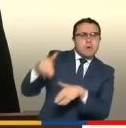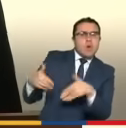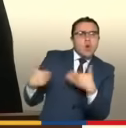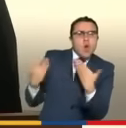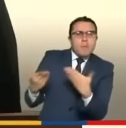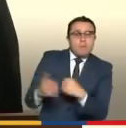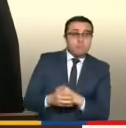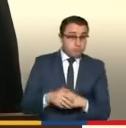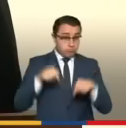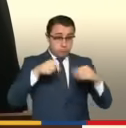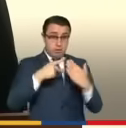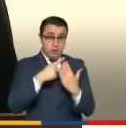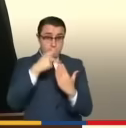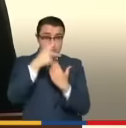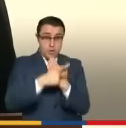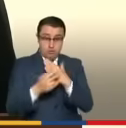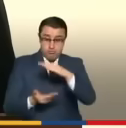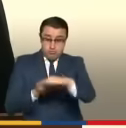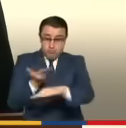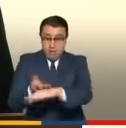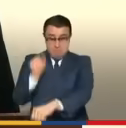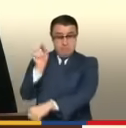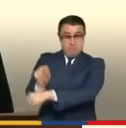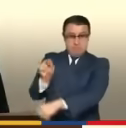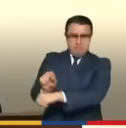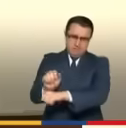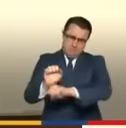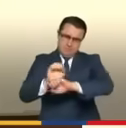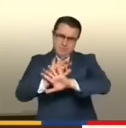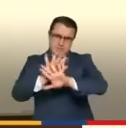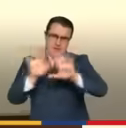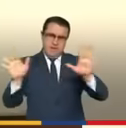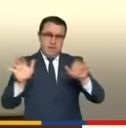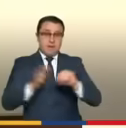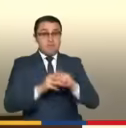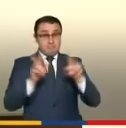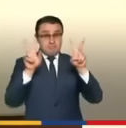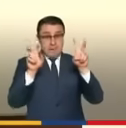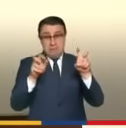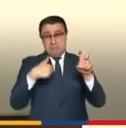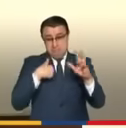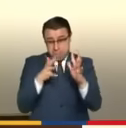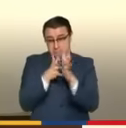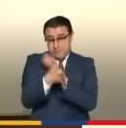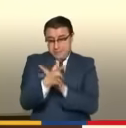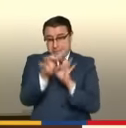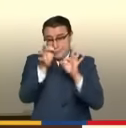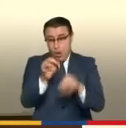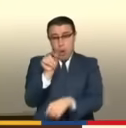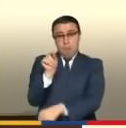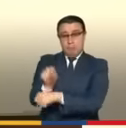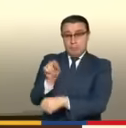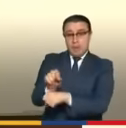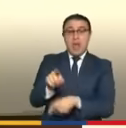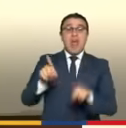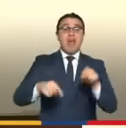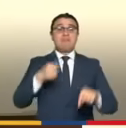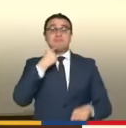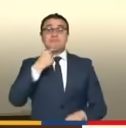Críticas a este proyecto, que las habrá, se van a fundamentar en temas como este, que es que en